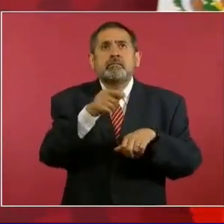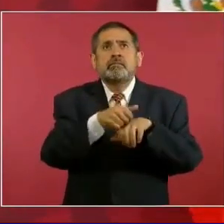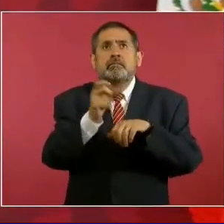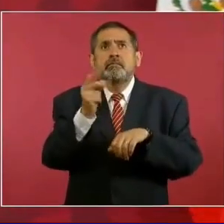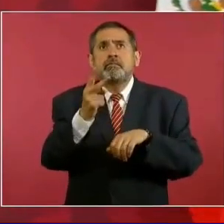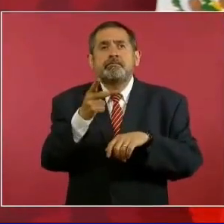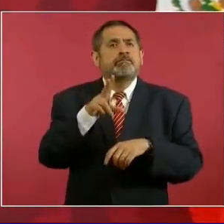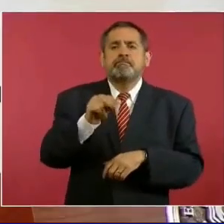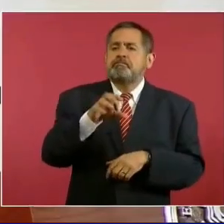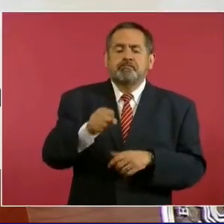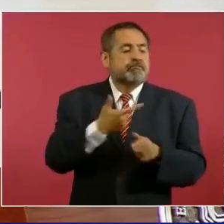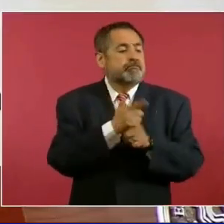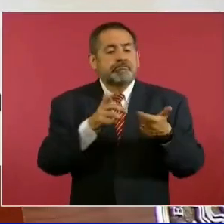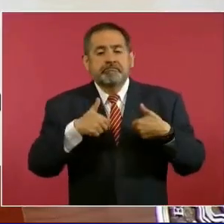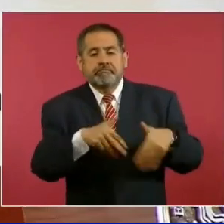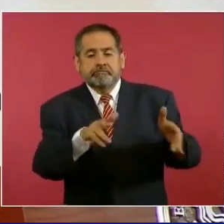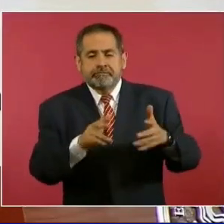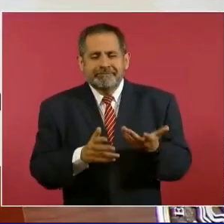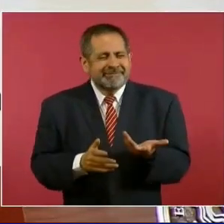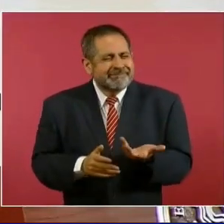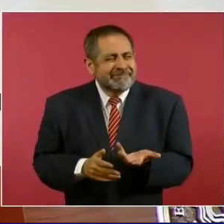o no estaba ahí.